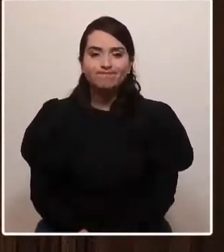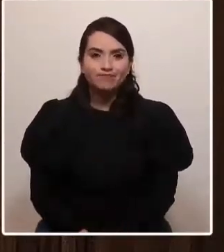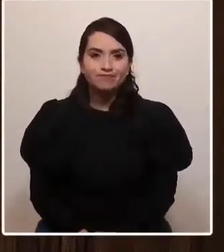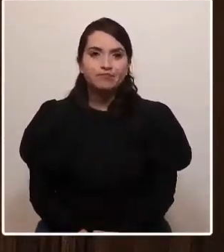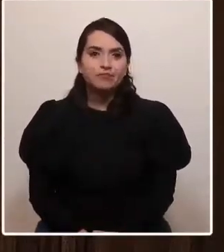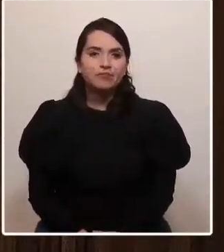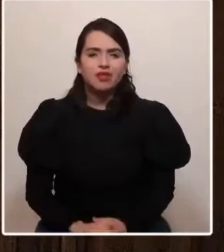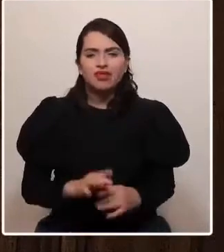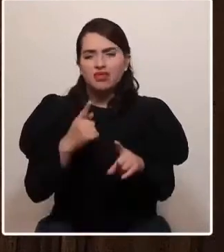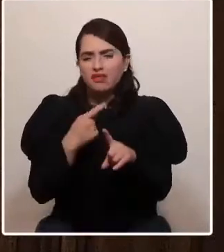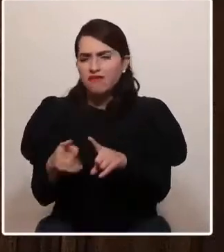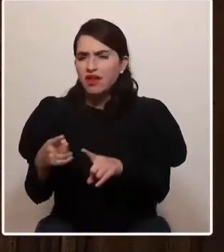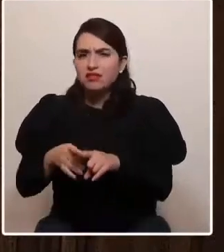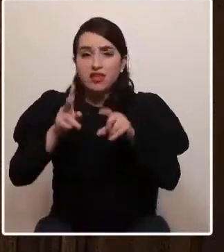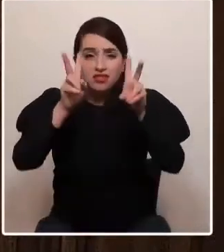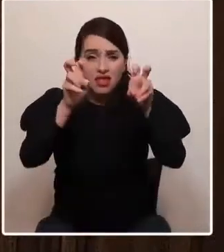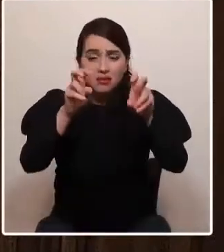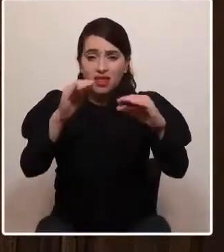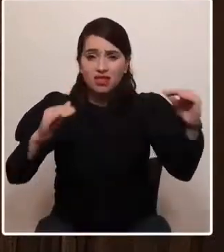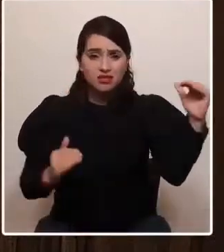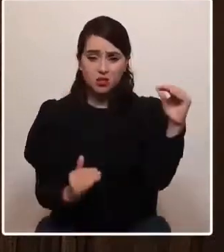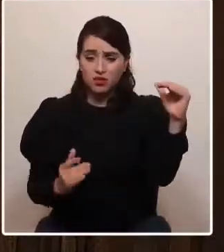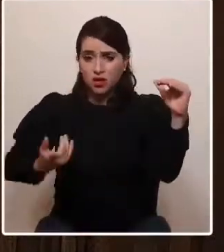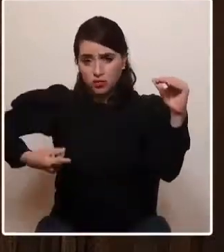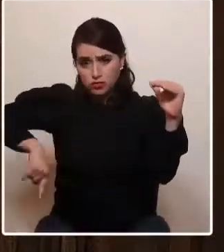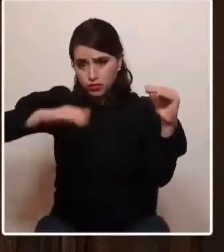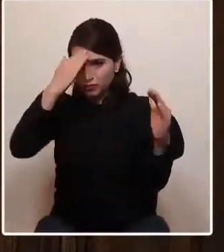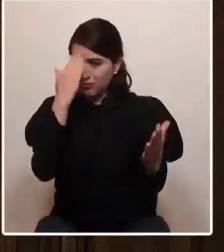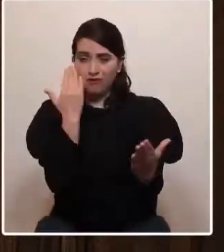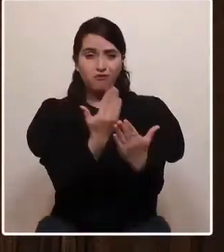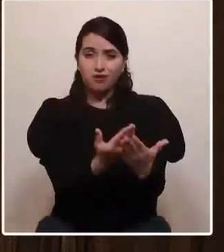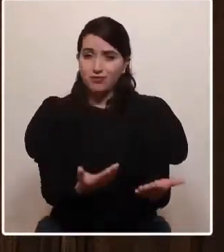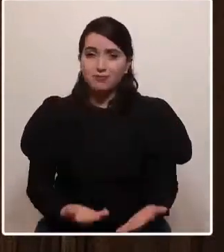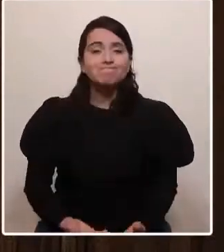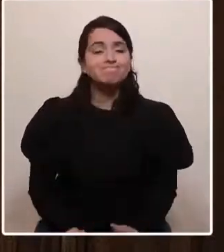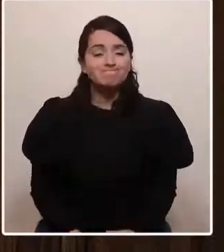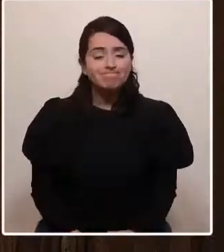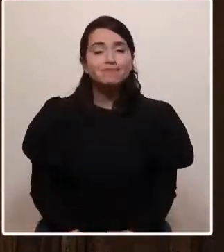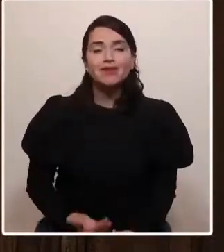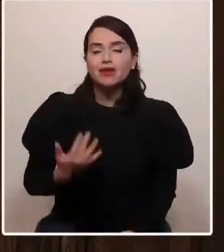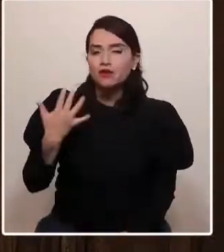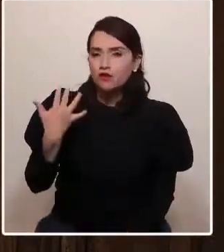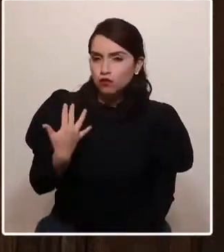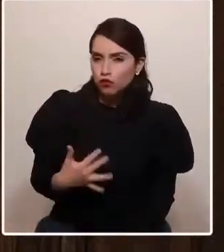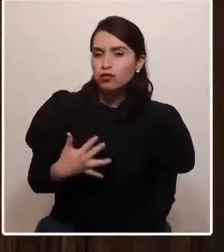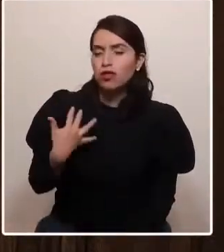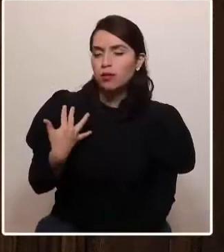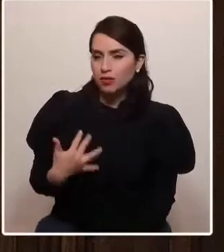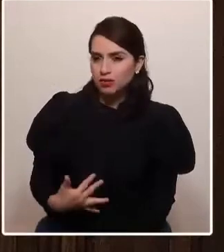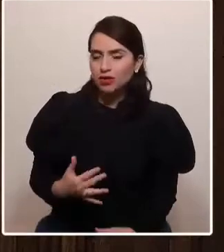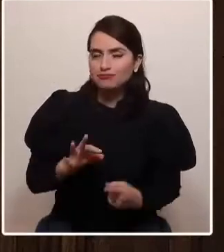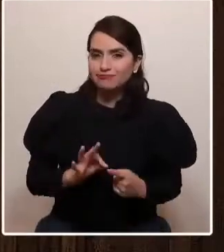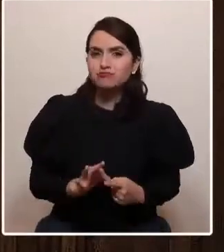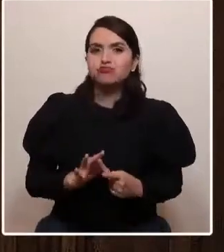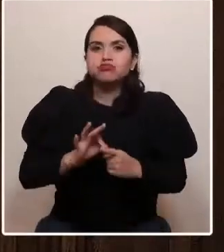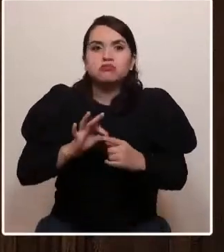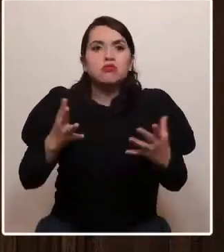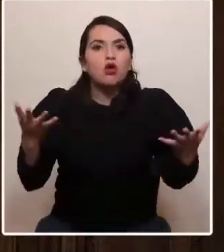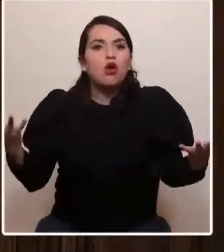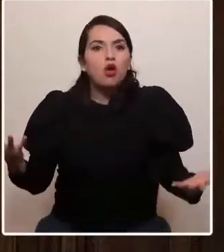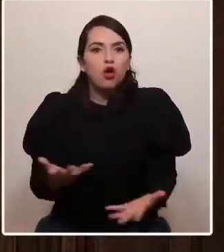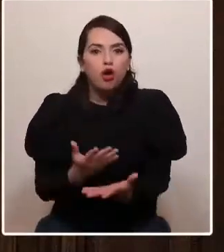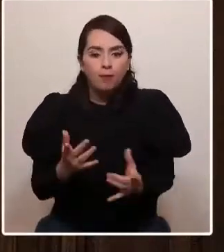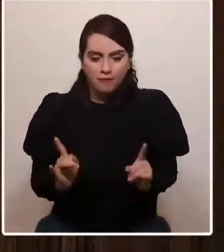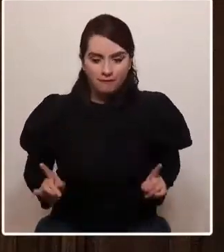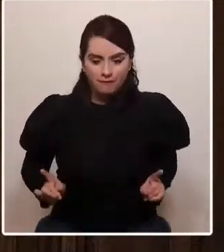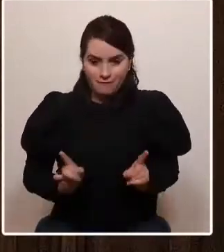aquellas dimensiones de la desigualdad. En este sentido, se vuelve fundamental que destaquemos el cómo, en un breve